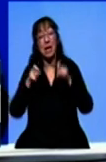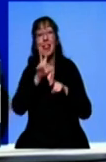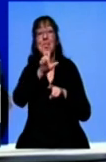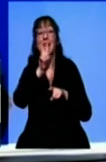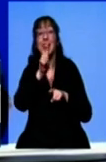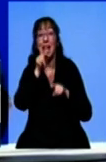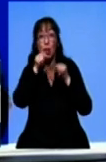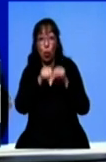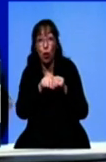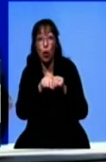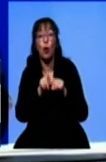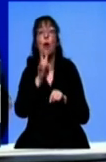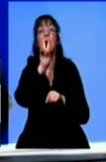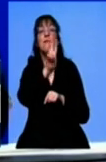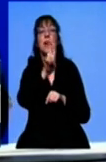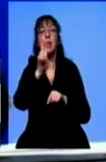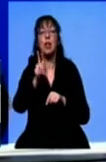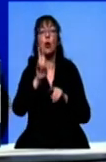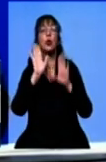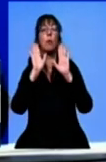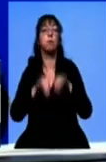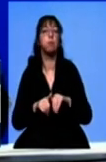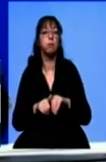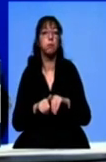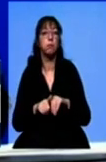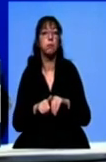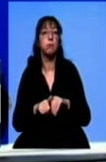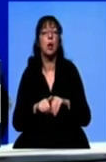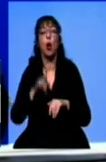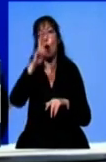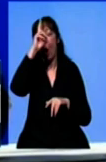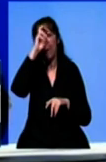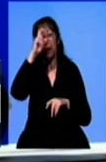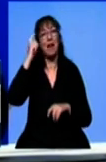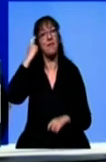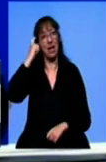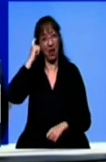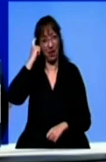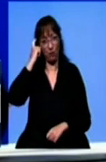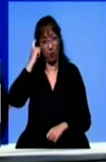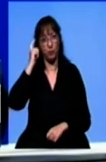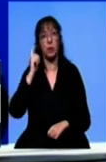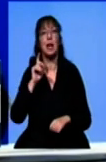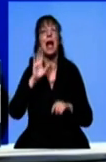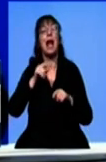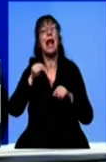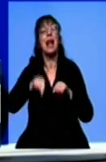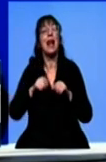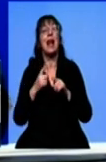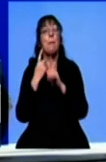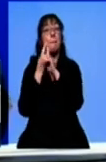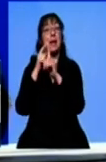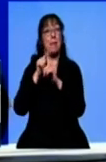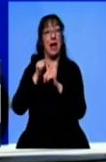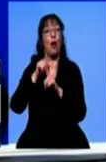32 22 corresponden al hospital vilardebó al vector del vilar